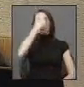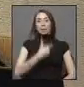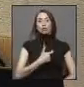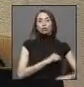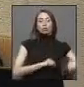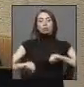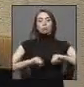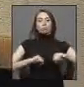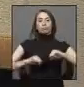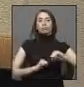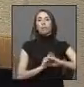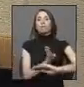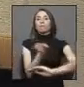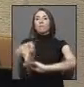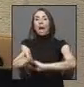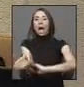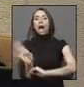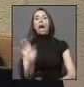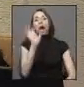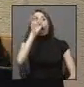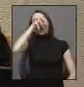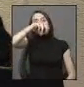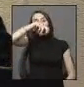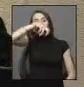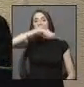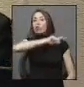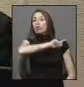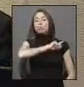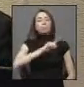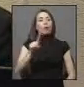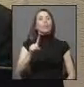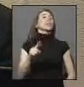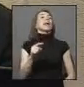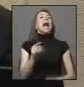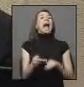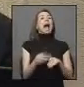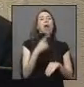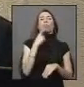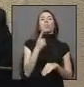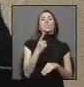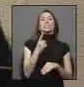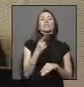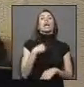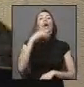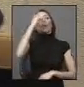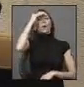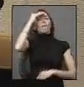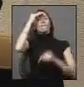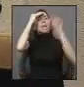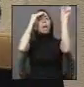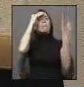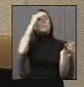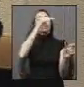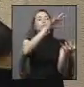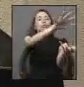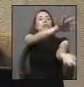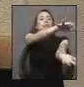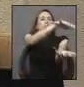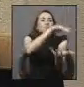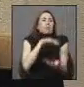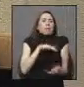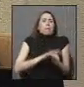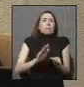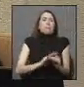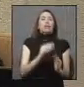desplace directamente porque ningún notario estará en condiciones de declarar la confianza en alguien que le entrega un fajo con